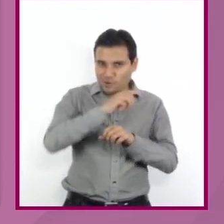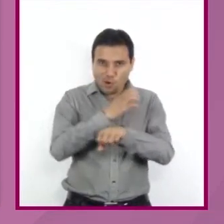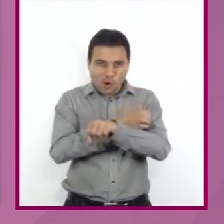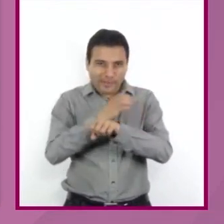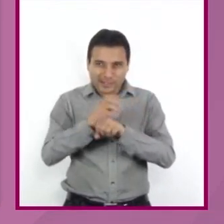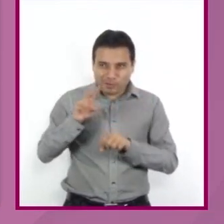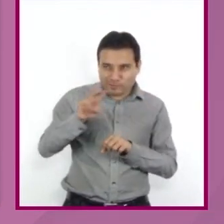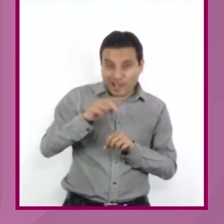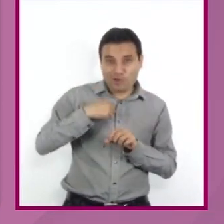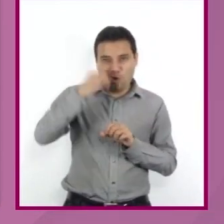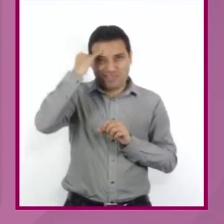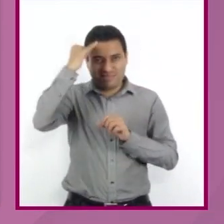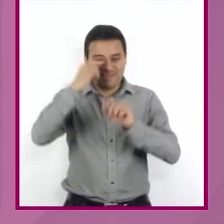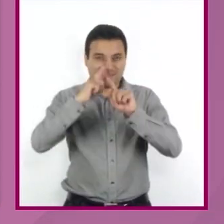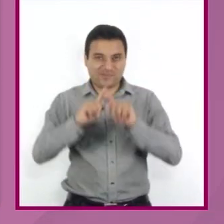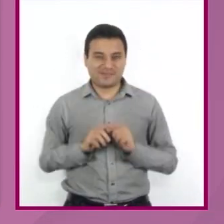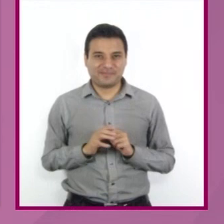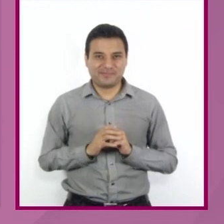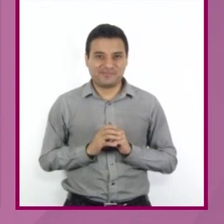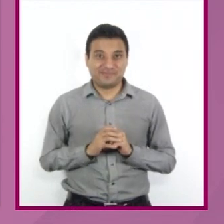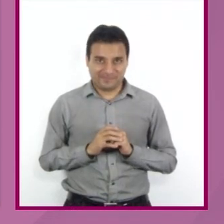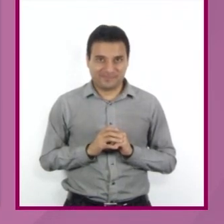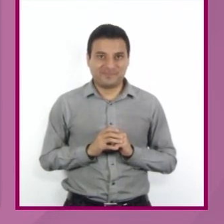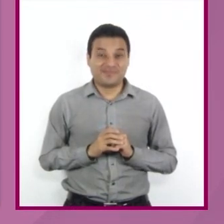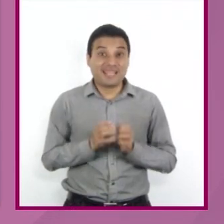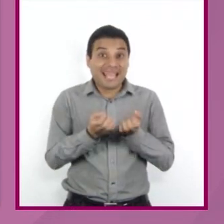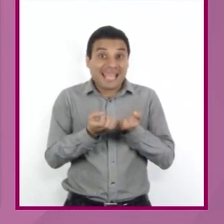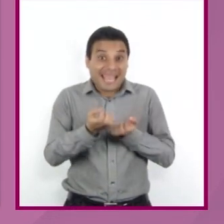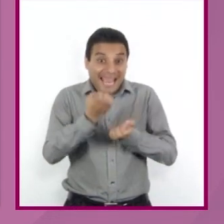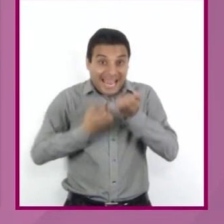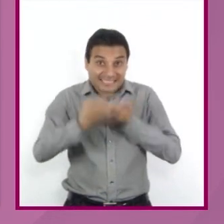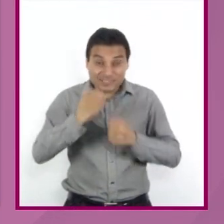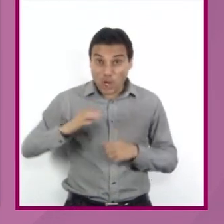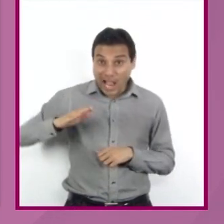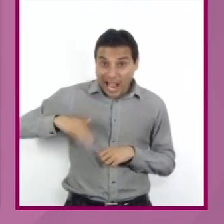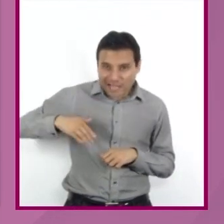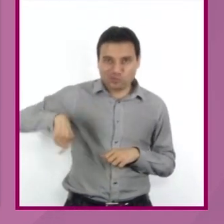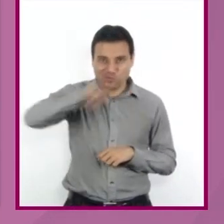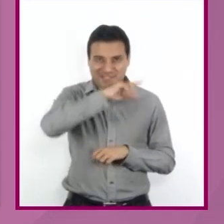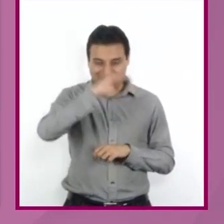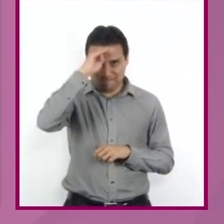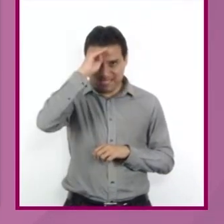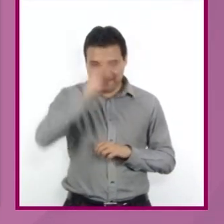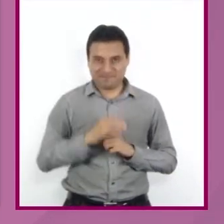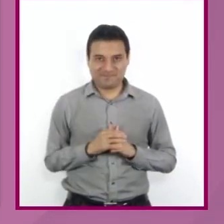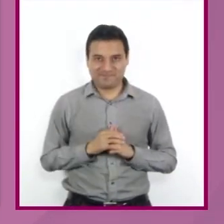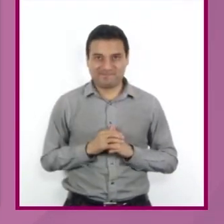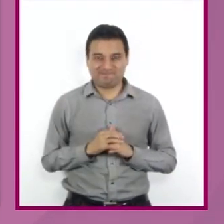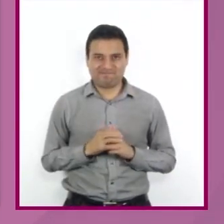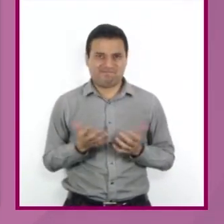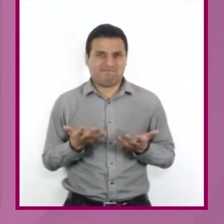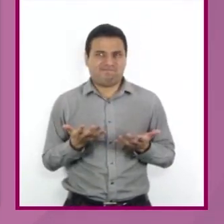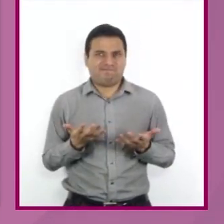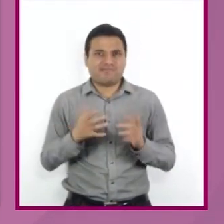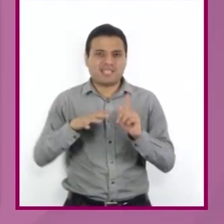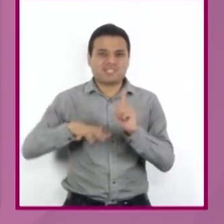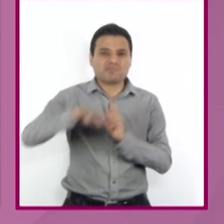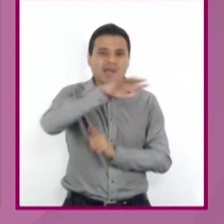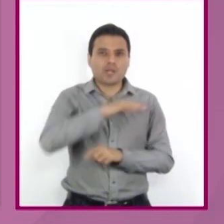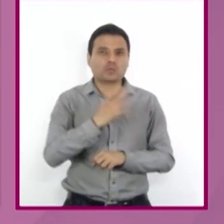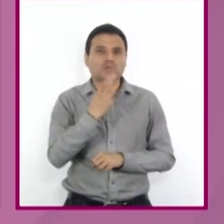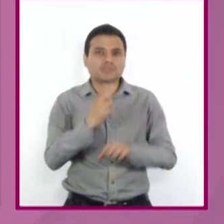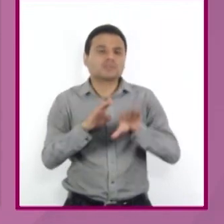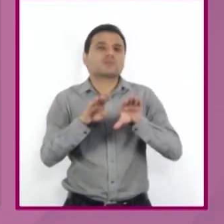cosas. Piensen un momento en el ejercicio que acaban de representar. ¿Cómo ocuparon el espacio